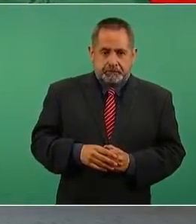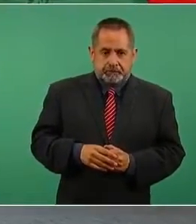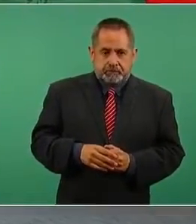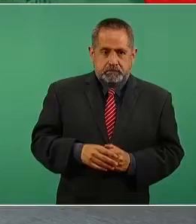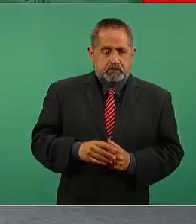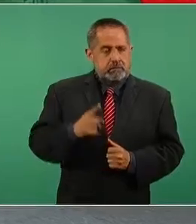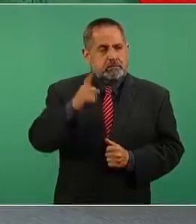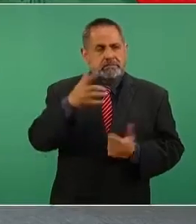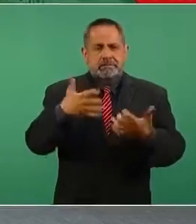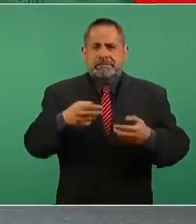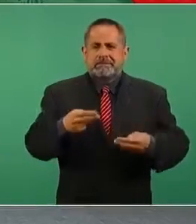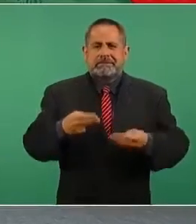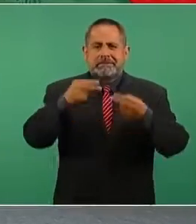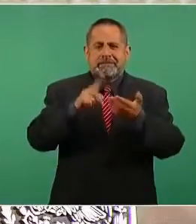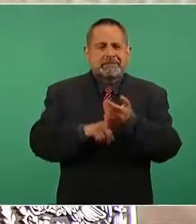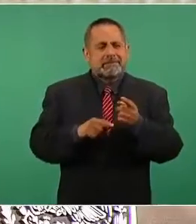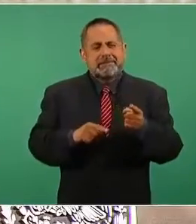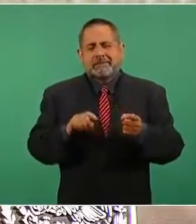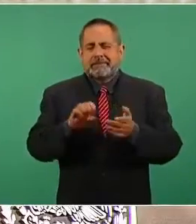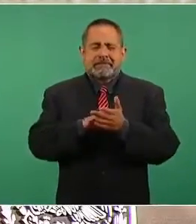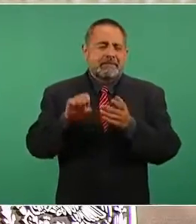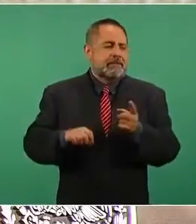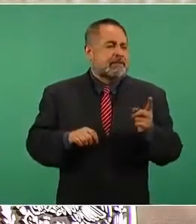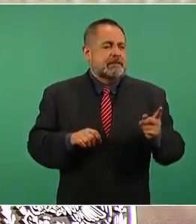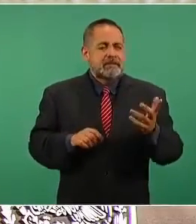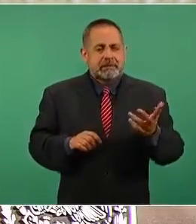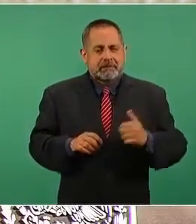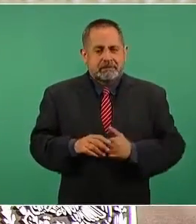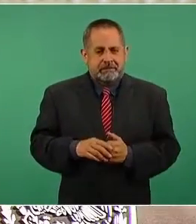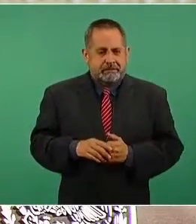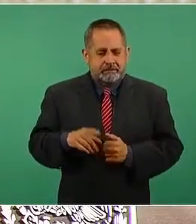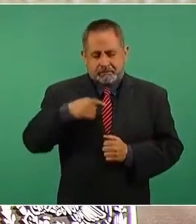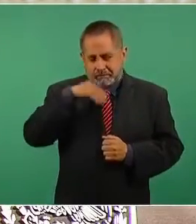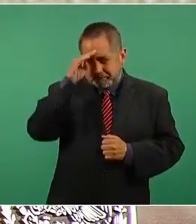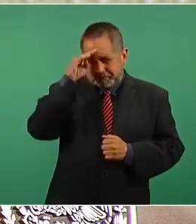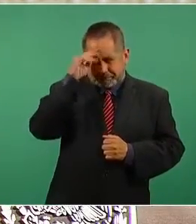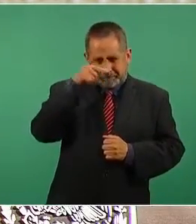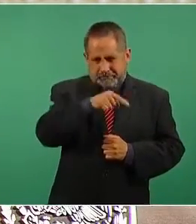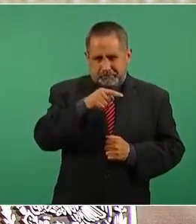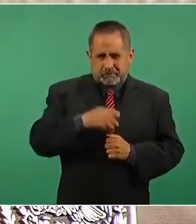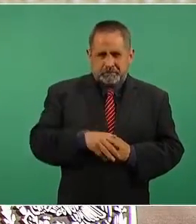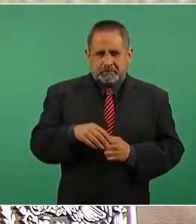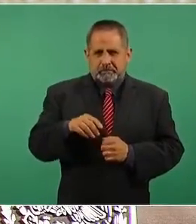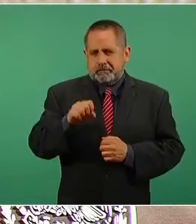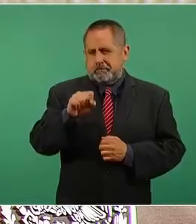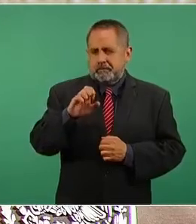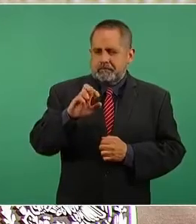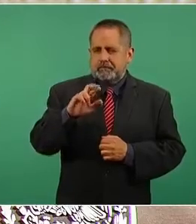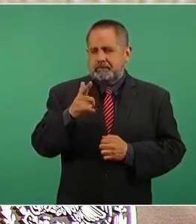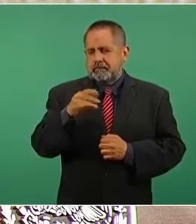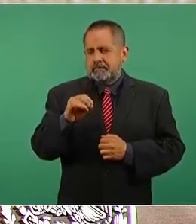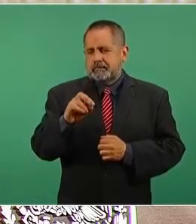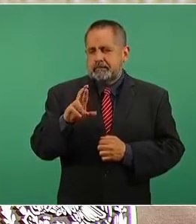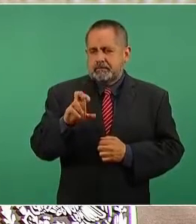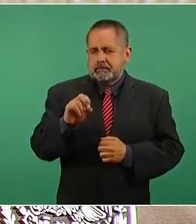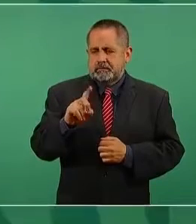un empresario, se viene a la mente, Sergio Rodríguez